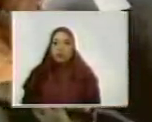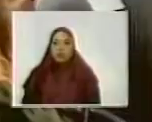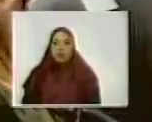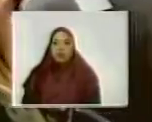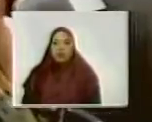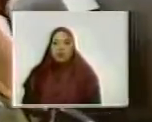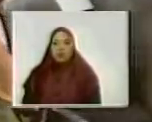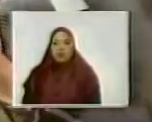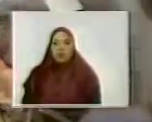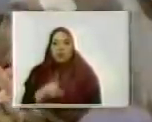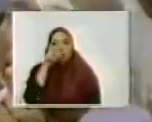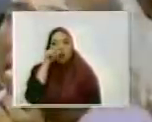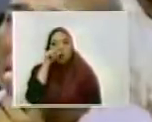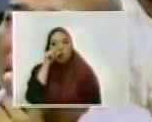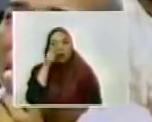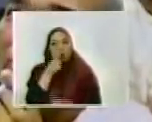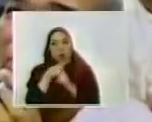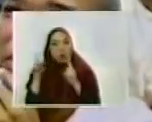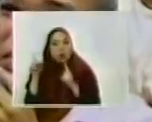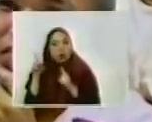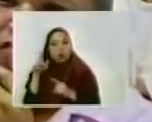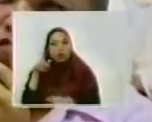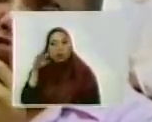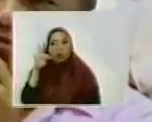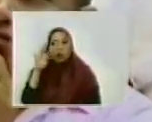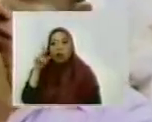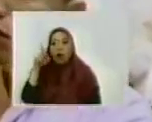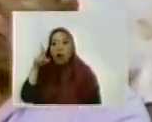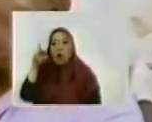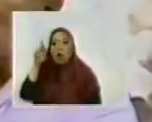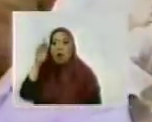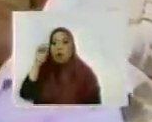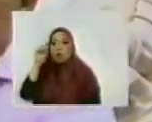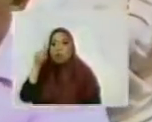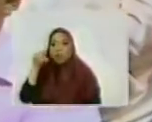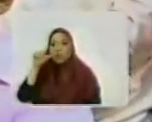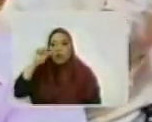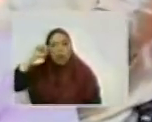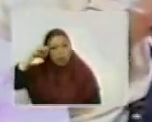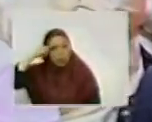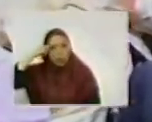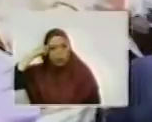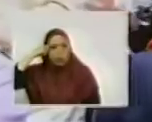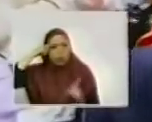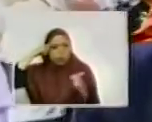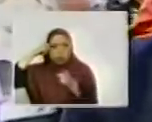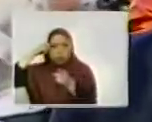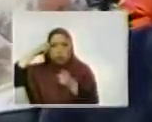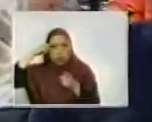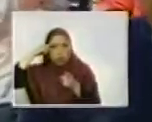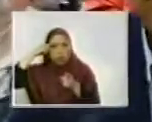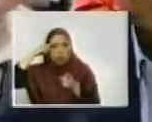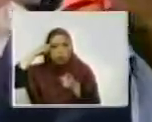Alfredo Maneiro, oye, Alfredo Maneiro, si nuestro recordado también Alfredo Maneiro,